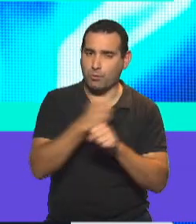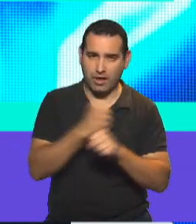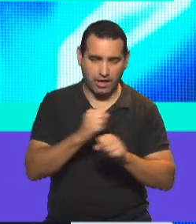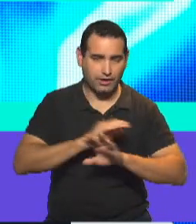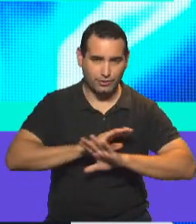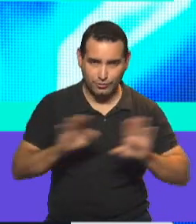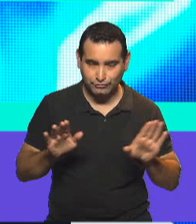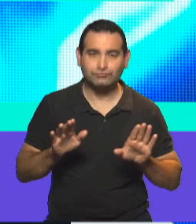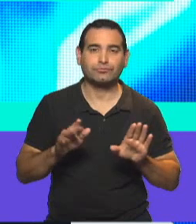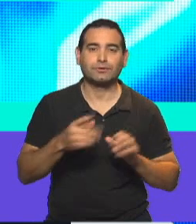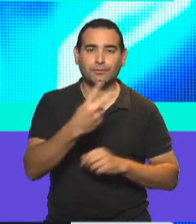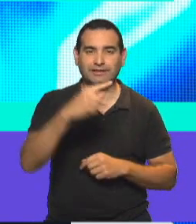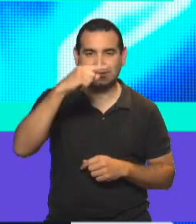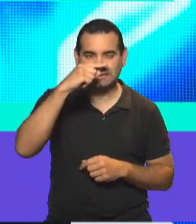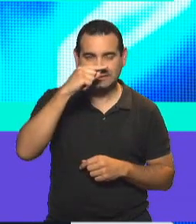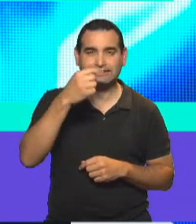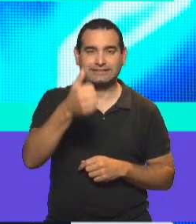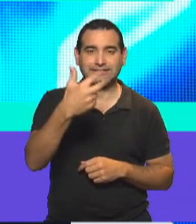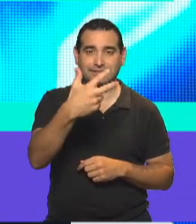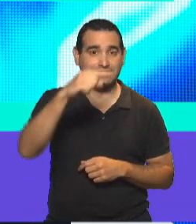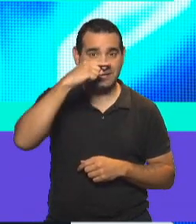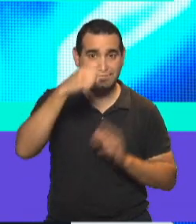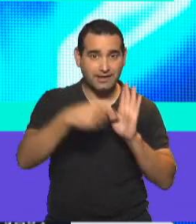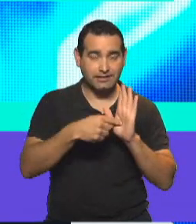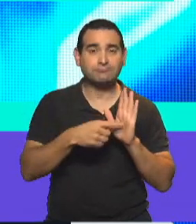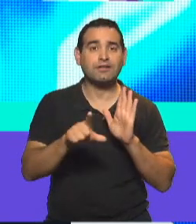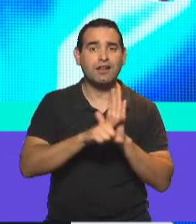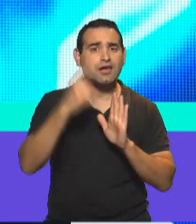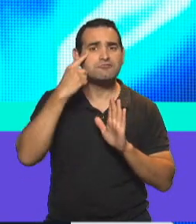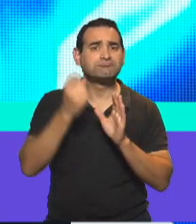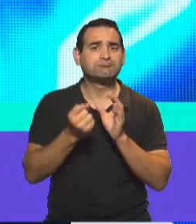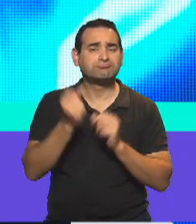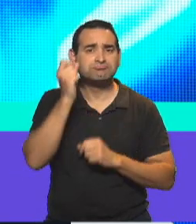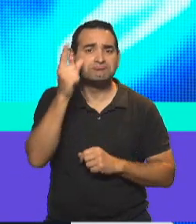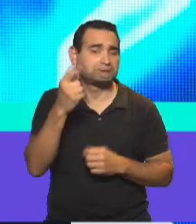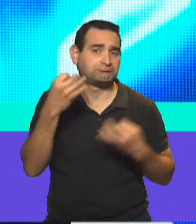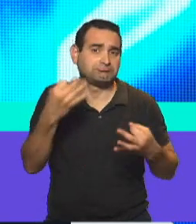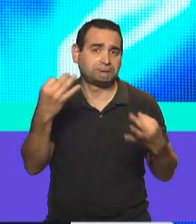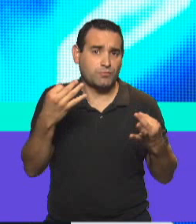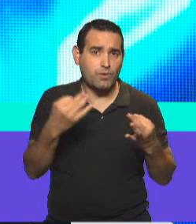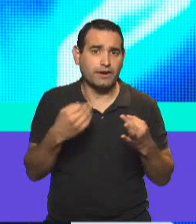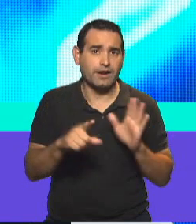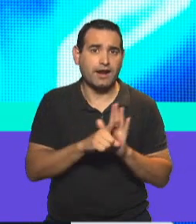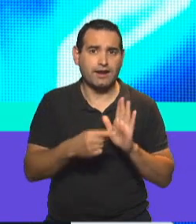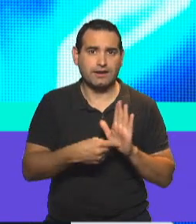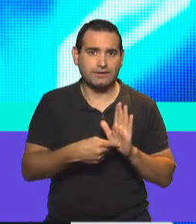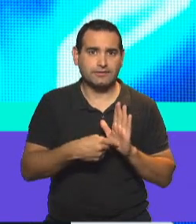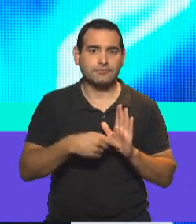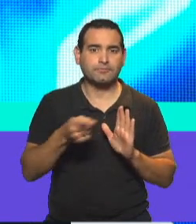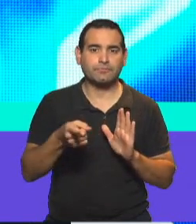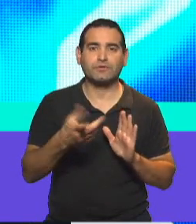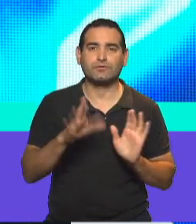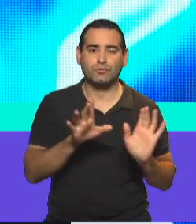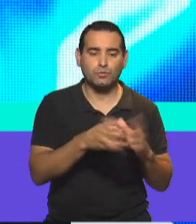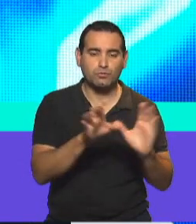se promulgó, la 27637, una iniciativa realmente extraordinaria de parte de un conjunto